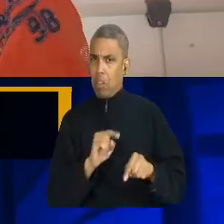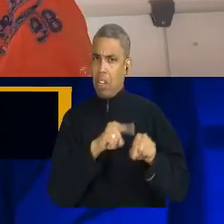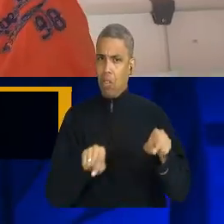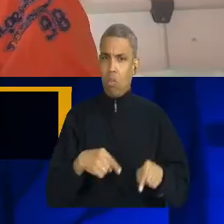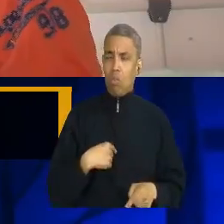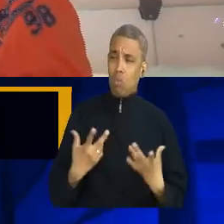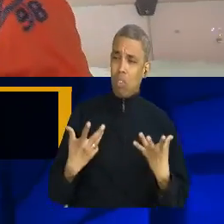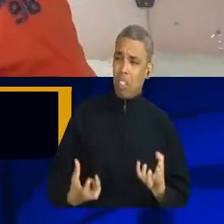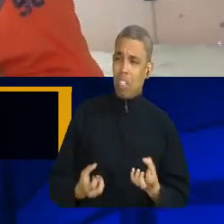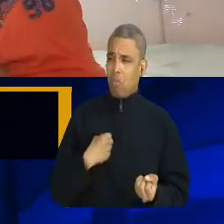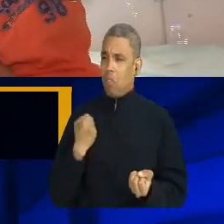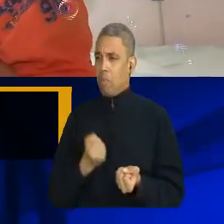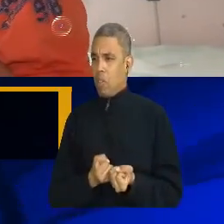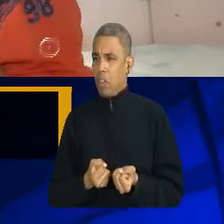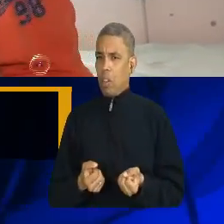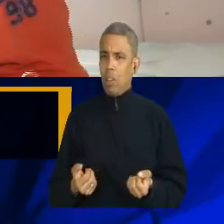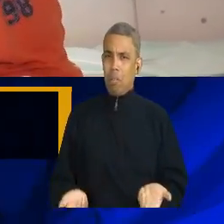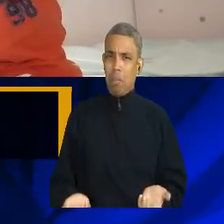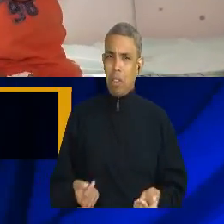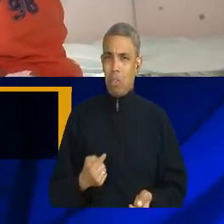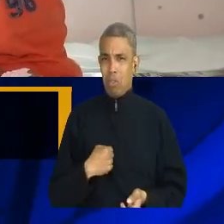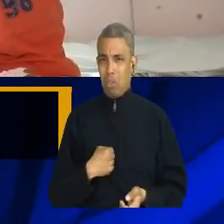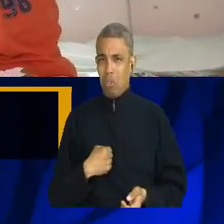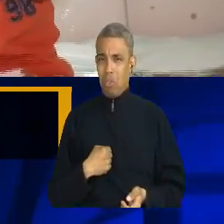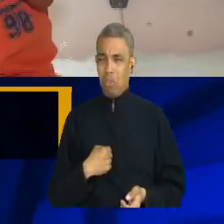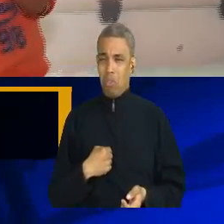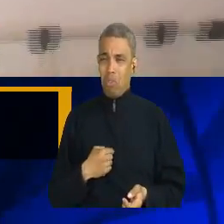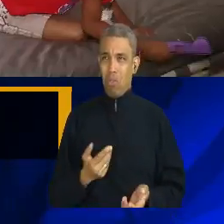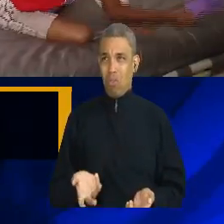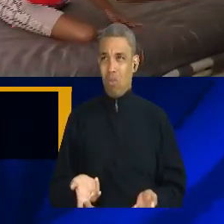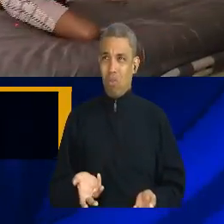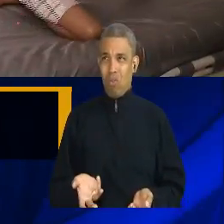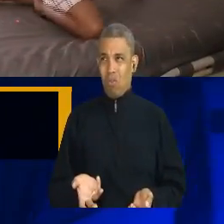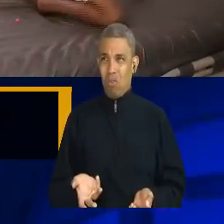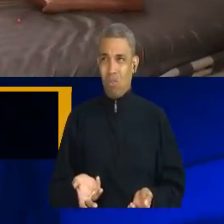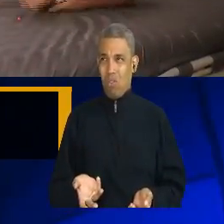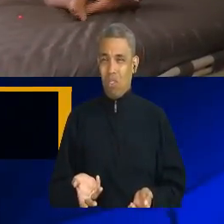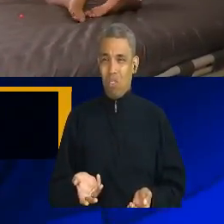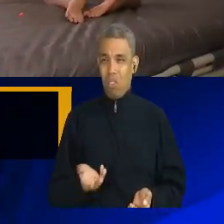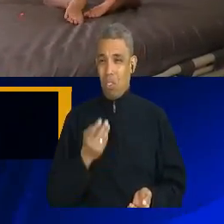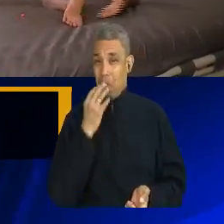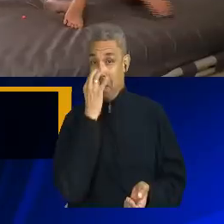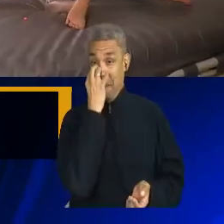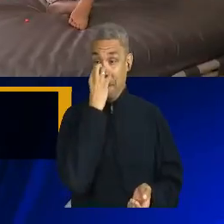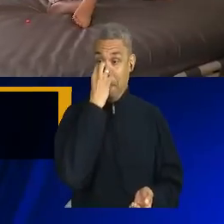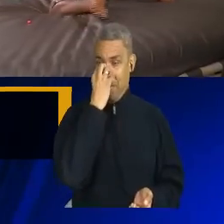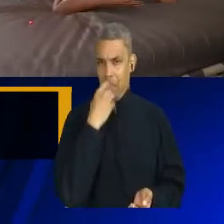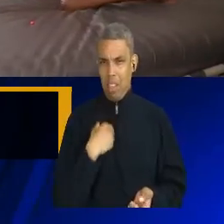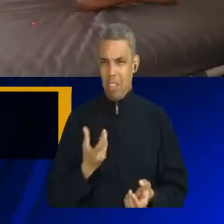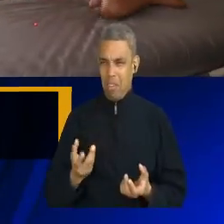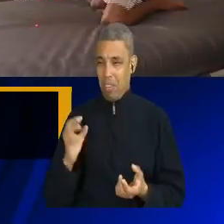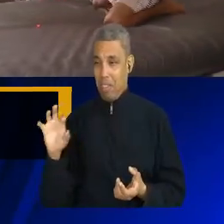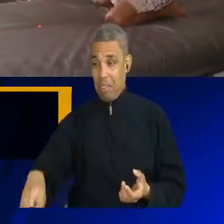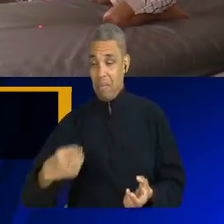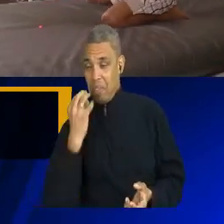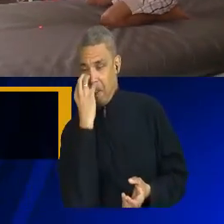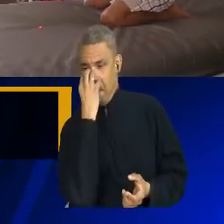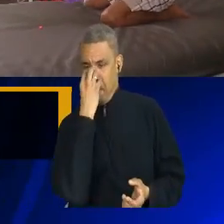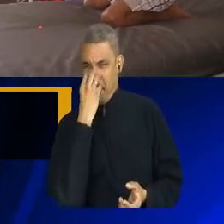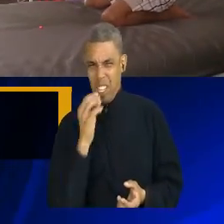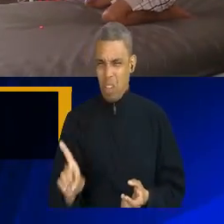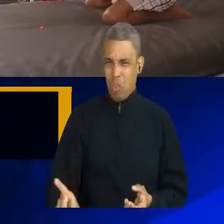quiero ayudar, pero no soy clown. No quiero tener un personaje. Entonces, se pueden unir por